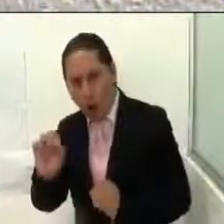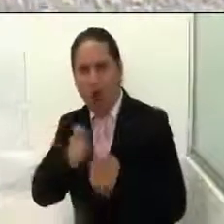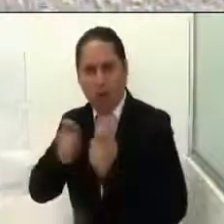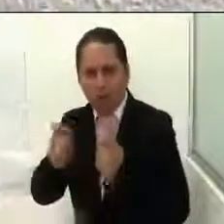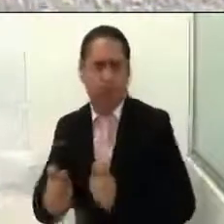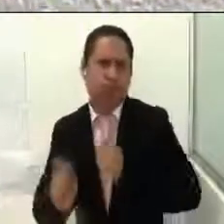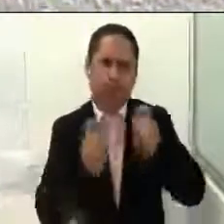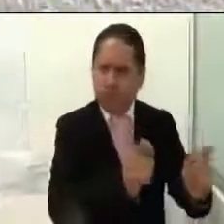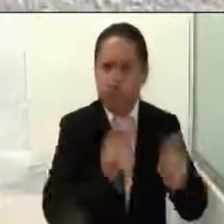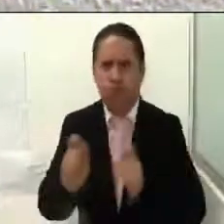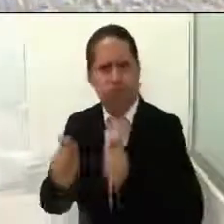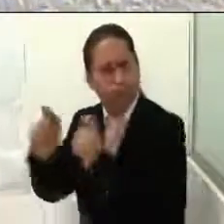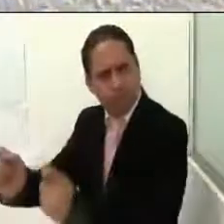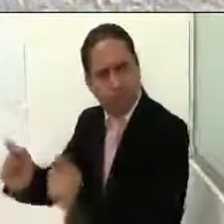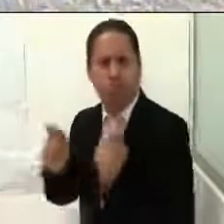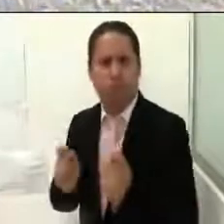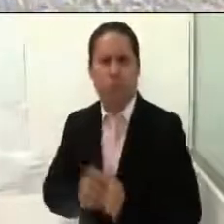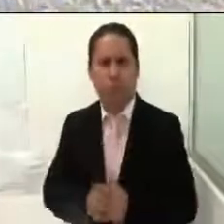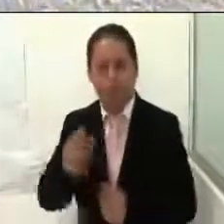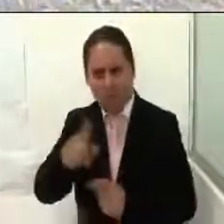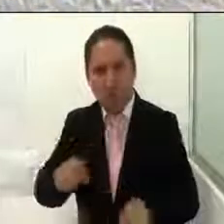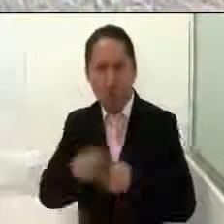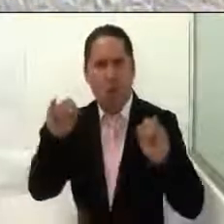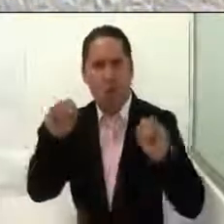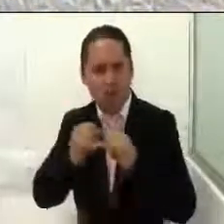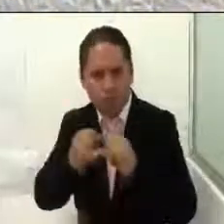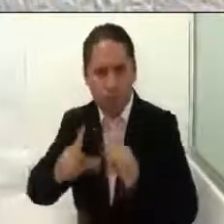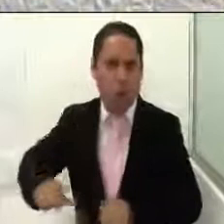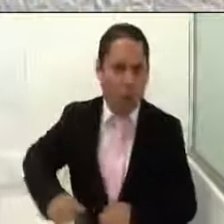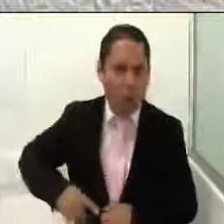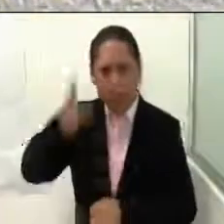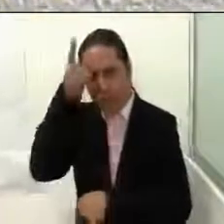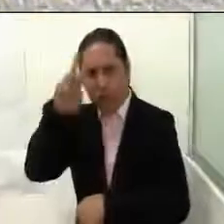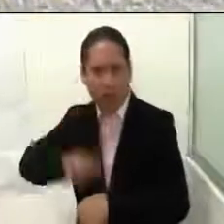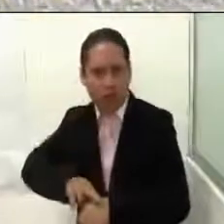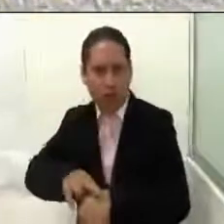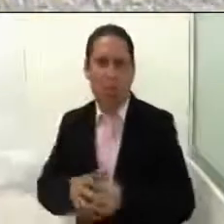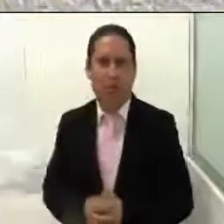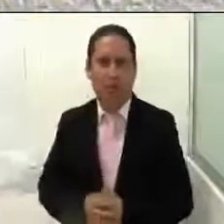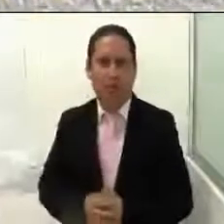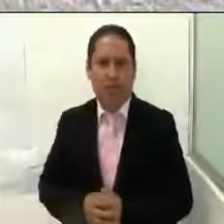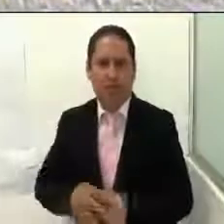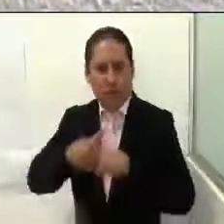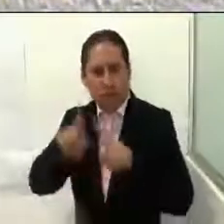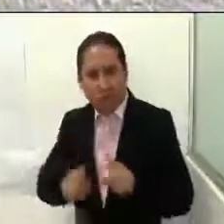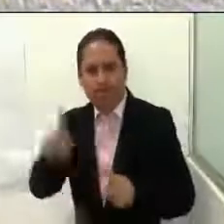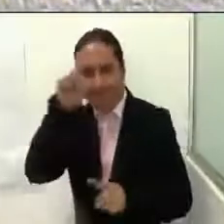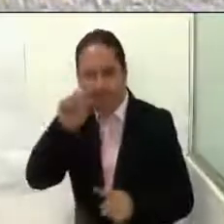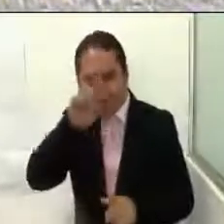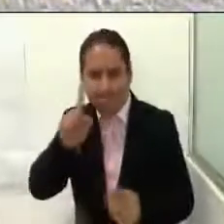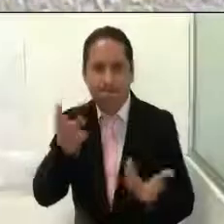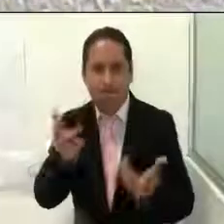tus y sus consejeros y directores la asesoría jurídica que brinda